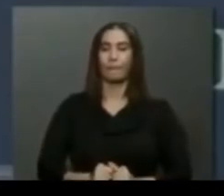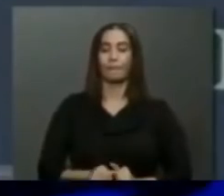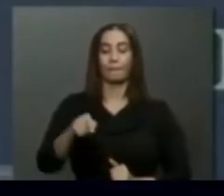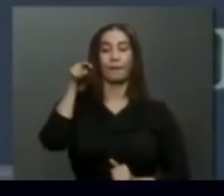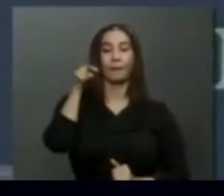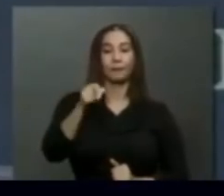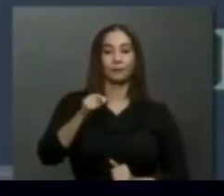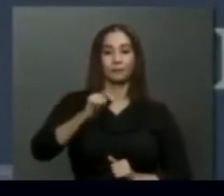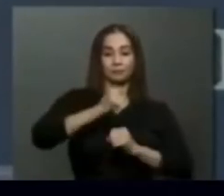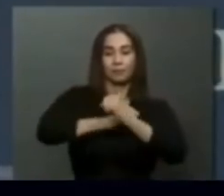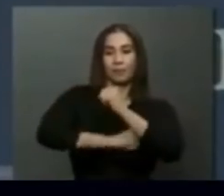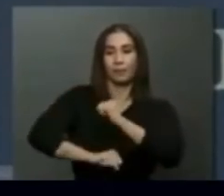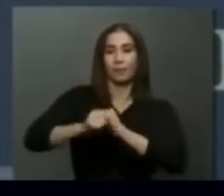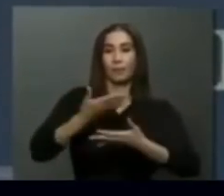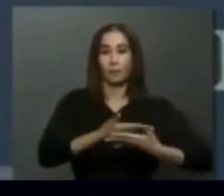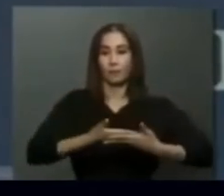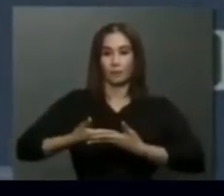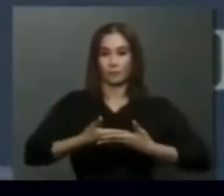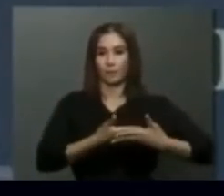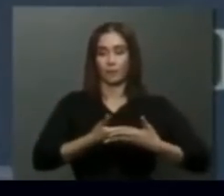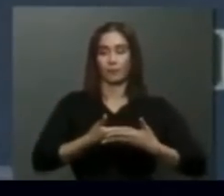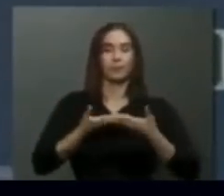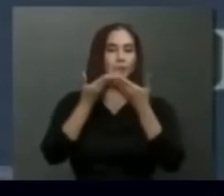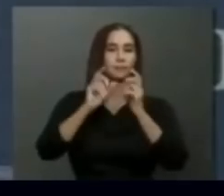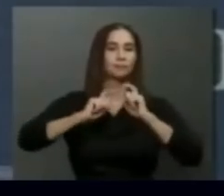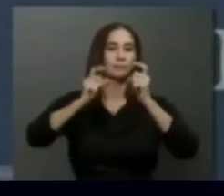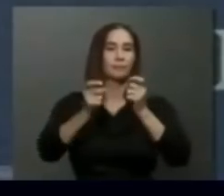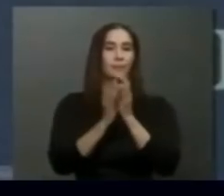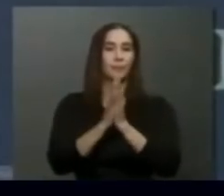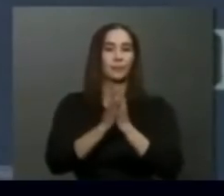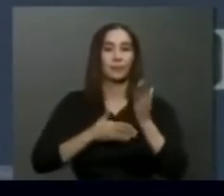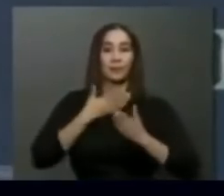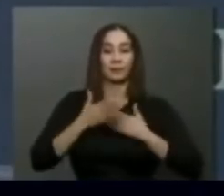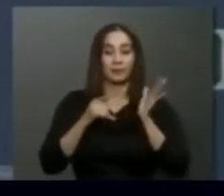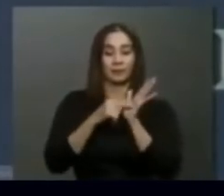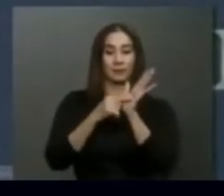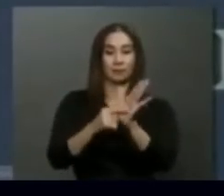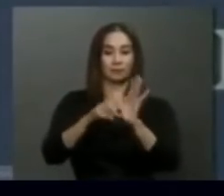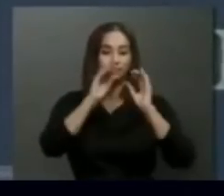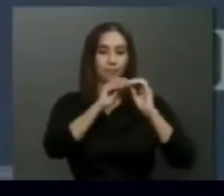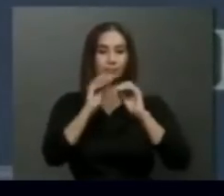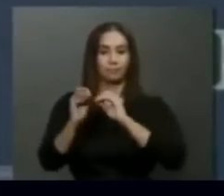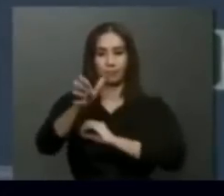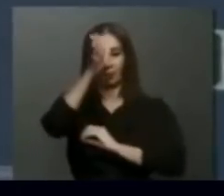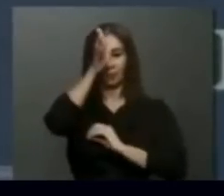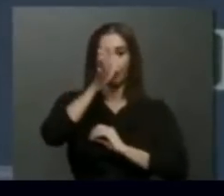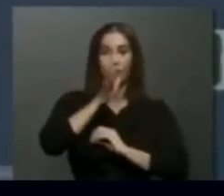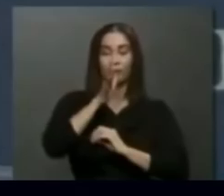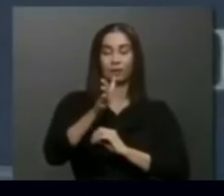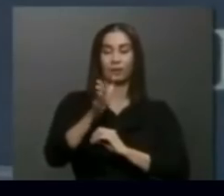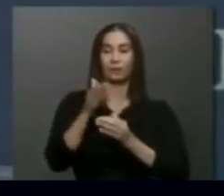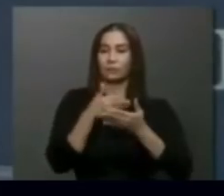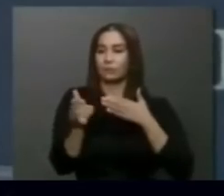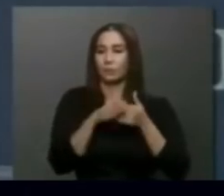Y allí nació un niño que le dio alegría a esos padres y le enseñó que en medio de